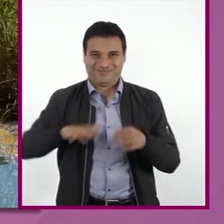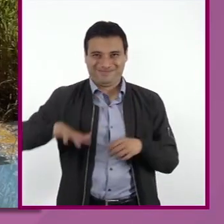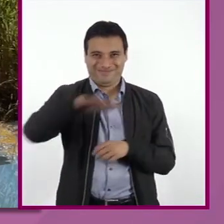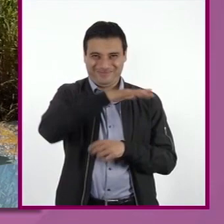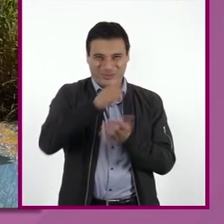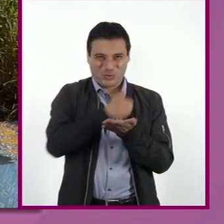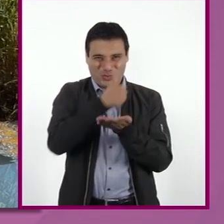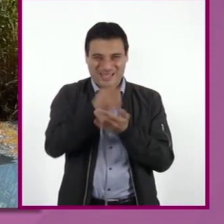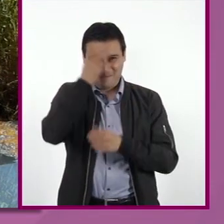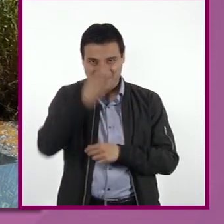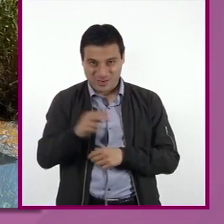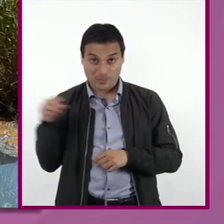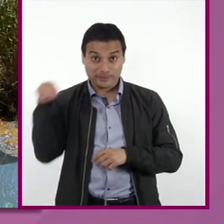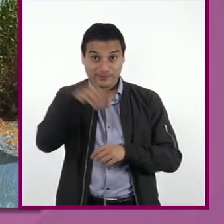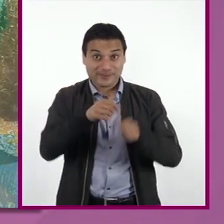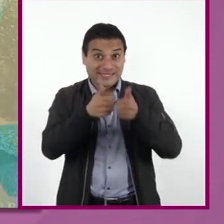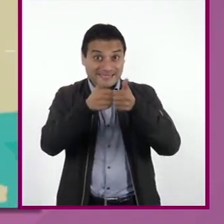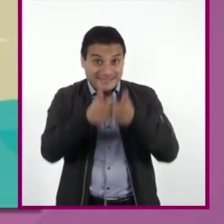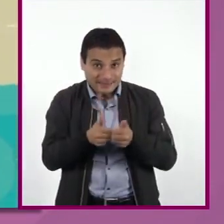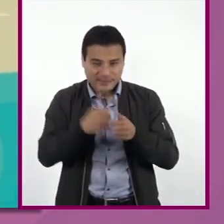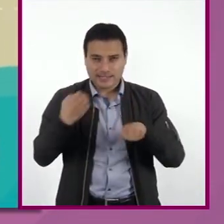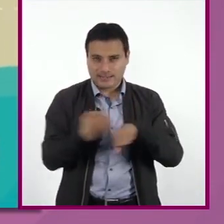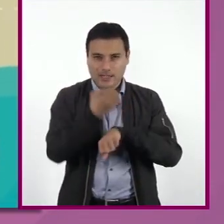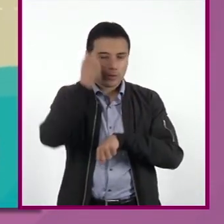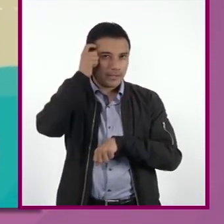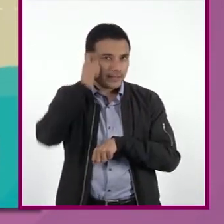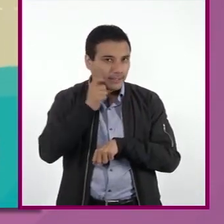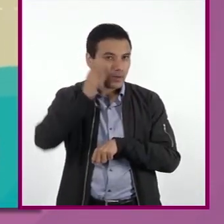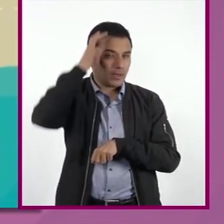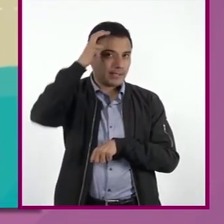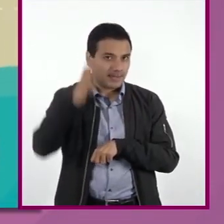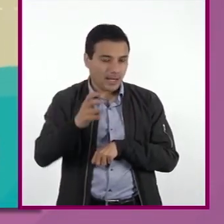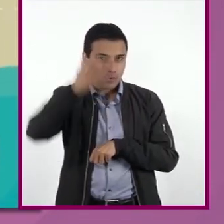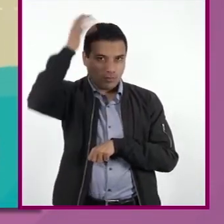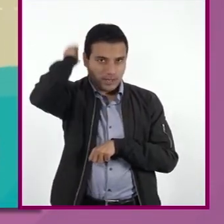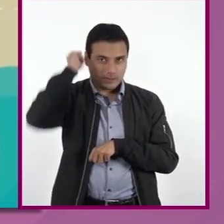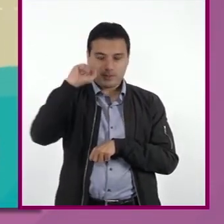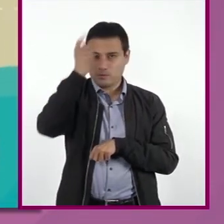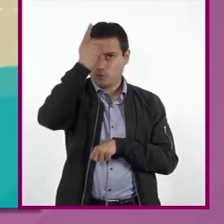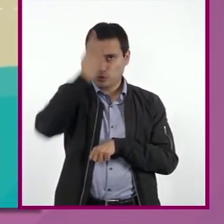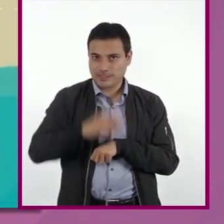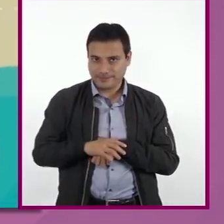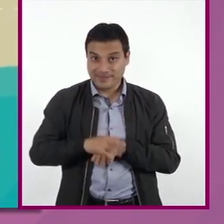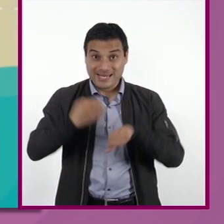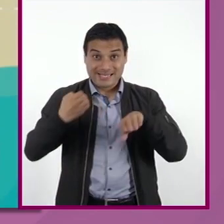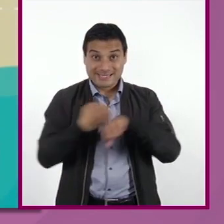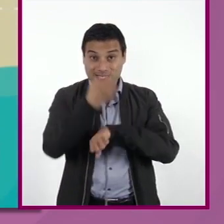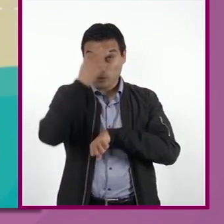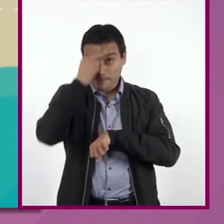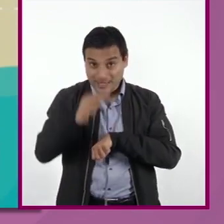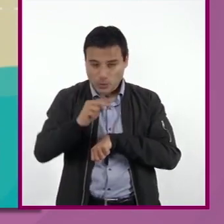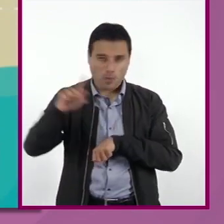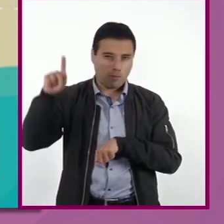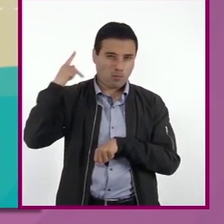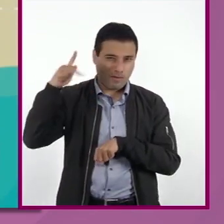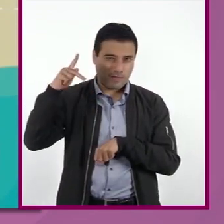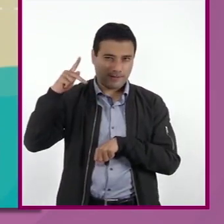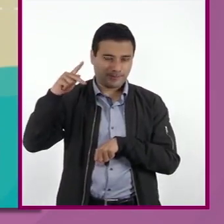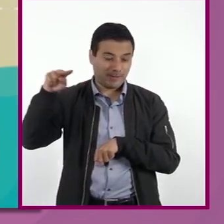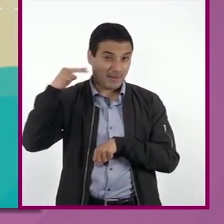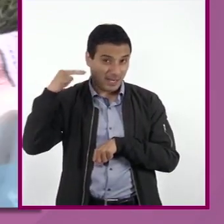la Ciudad de México y los estados de Guerrero, Hidalgo, Morelos, San Luis Potosí, Estado de México, Puebla y